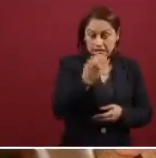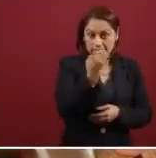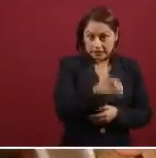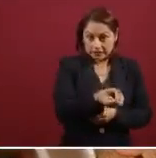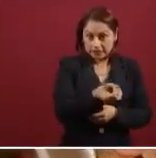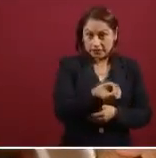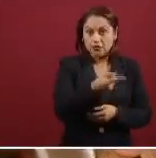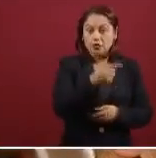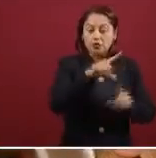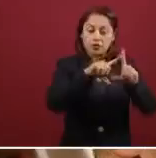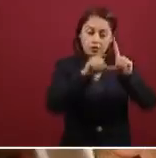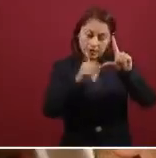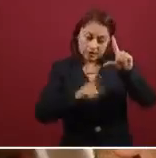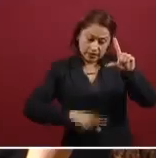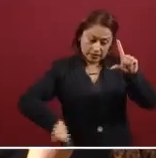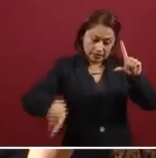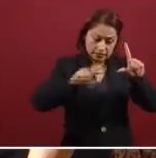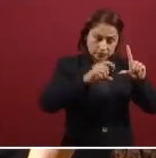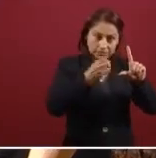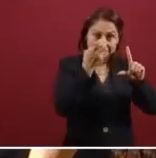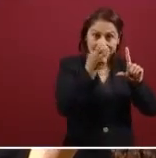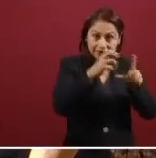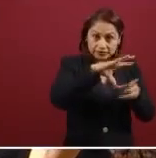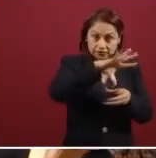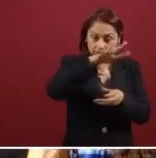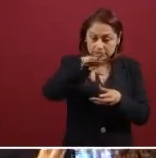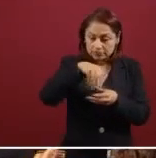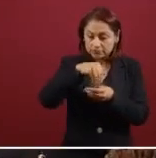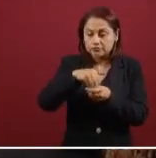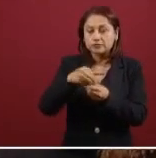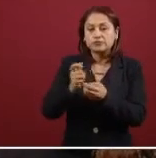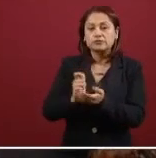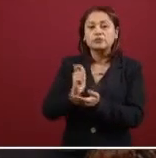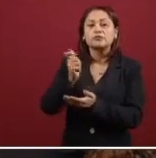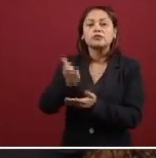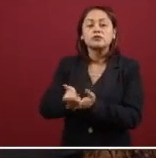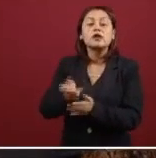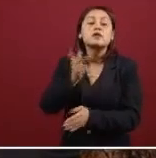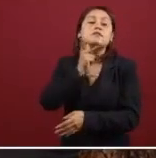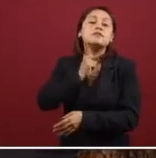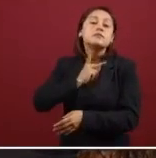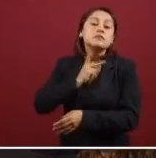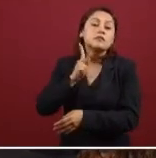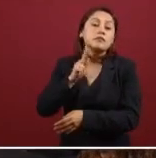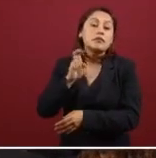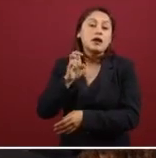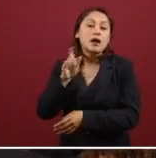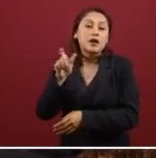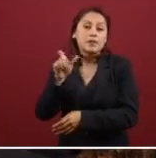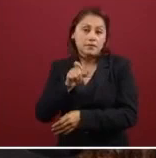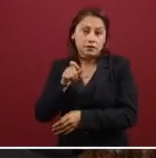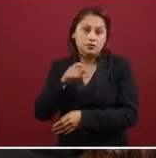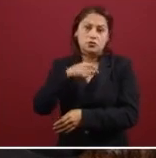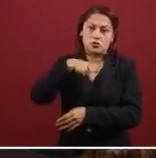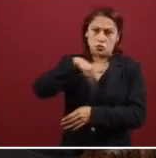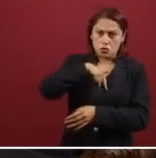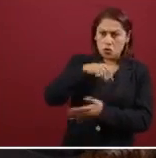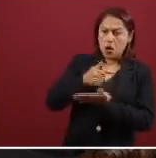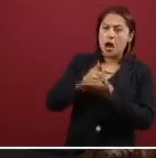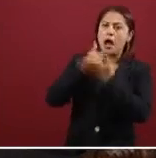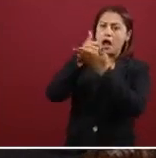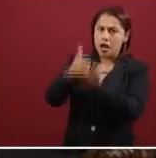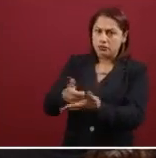pasar a formar parte de Petróleos Mexicanos para ayudar al rescate de Pemex?